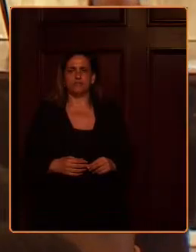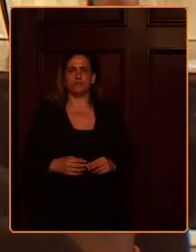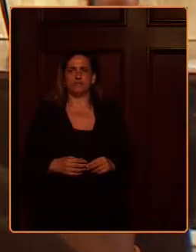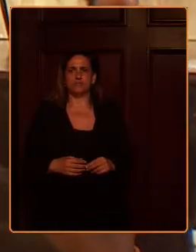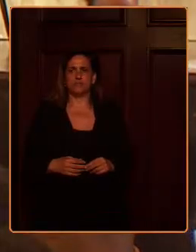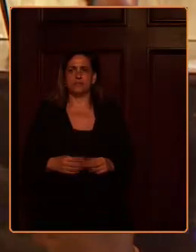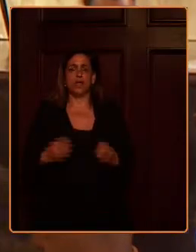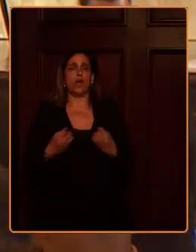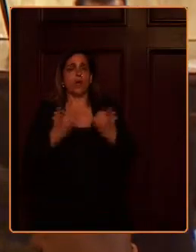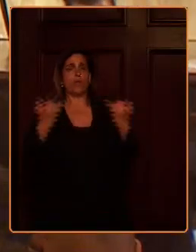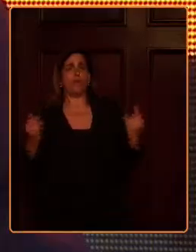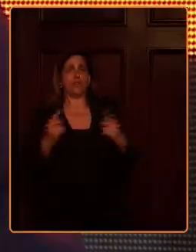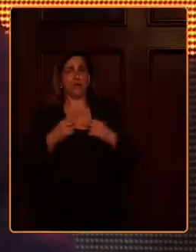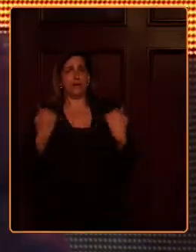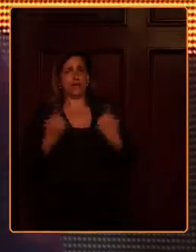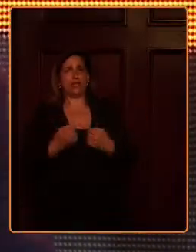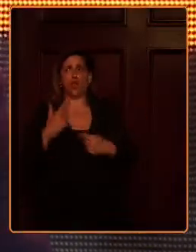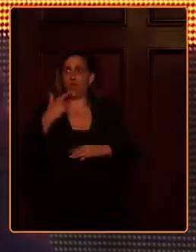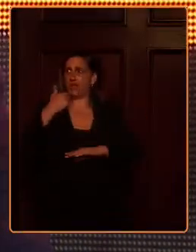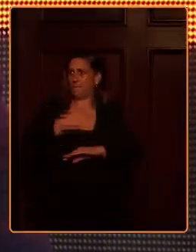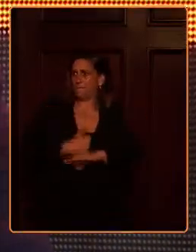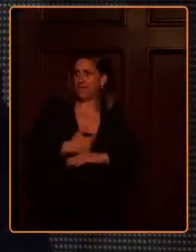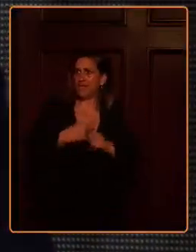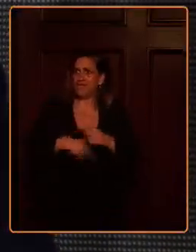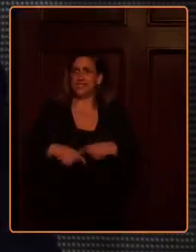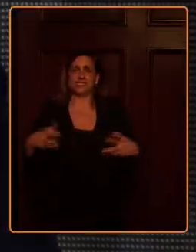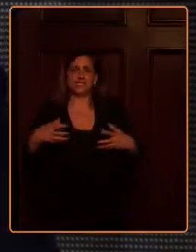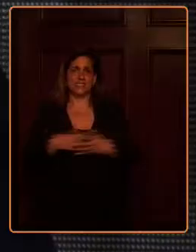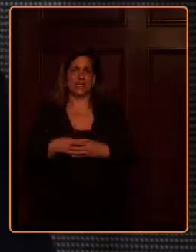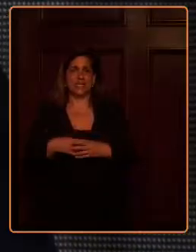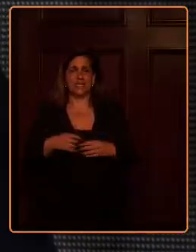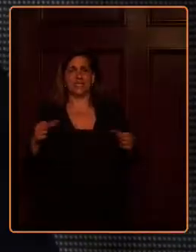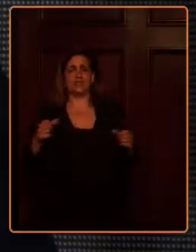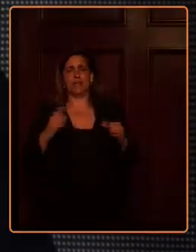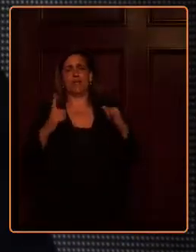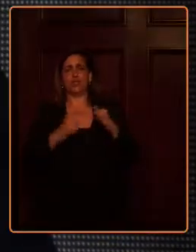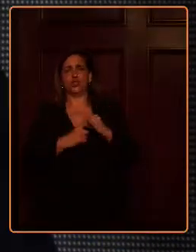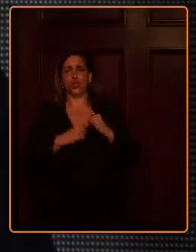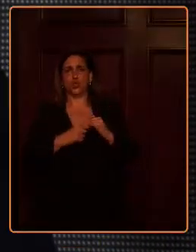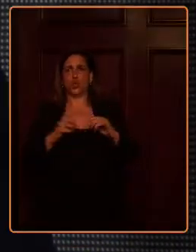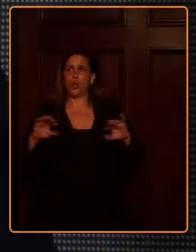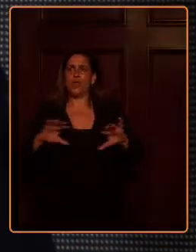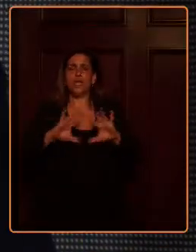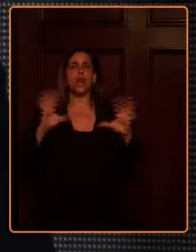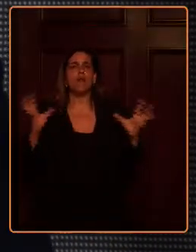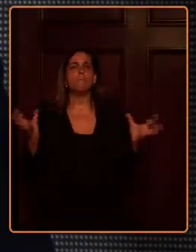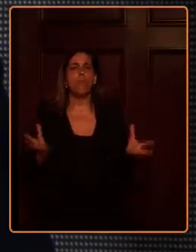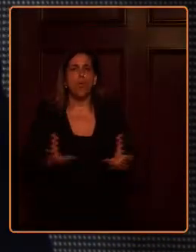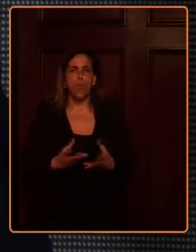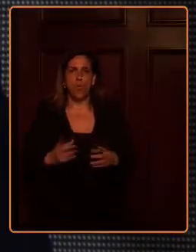Buenos días a todos, aquí los que están presentes y a los que se están conectando online desde todas partes del mundo.